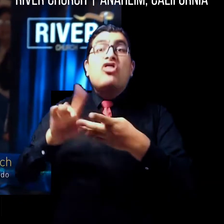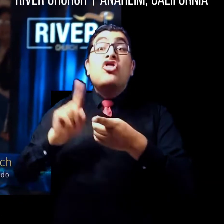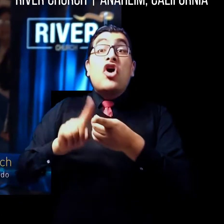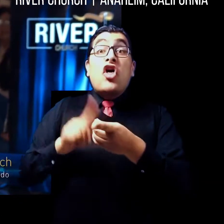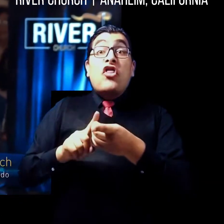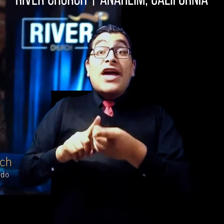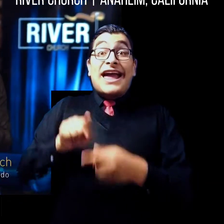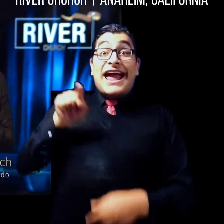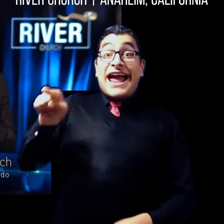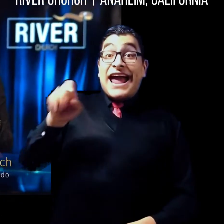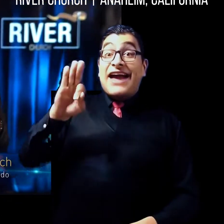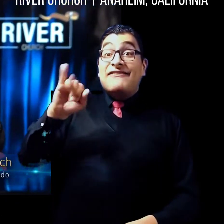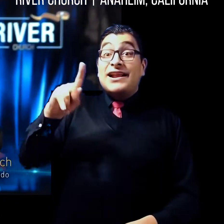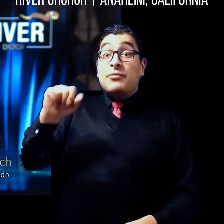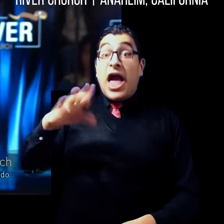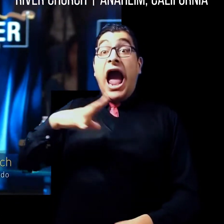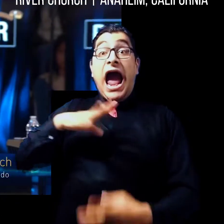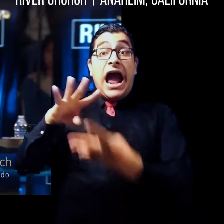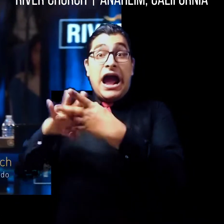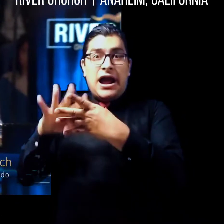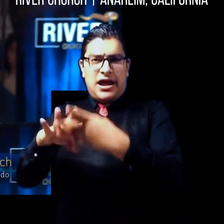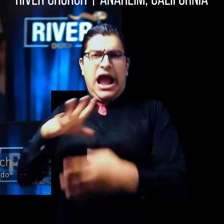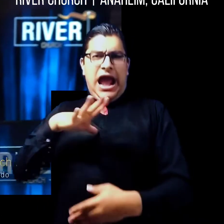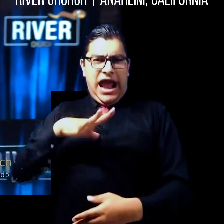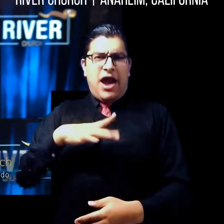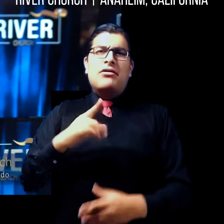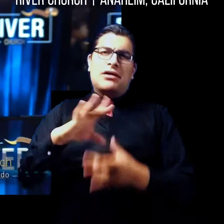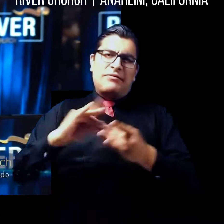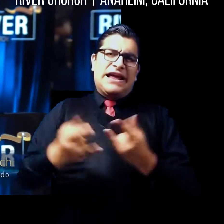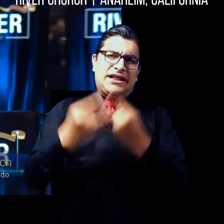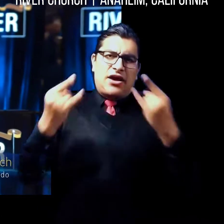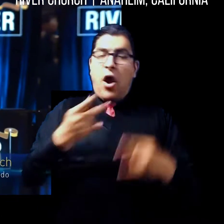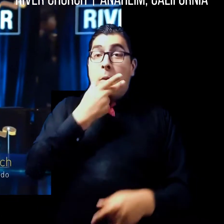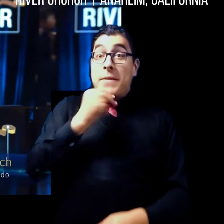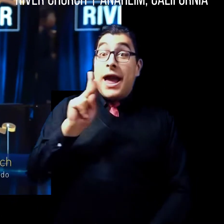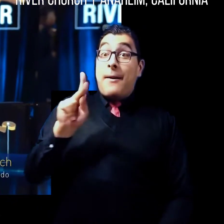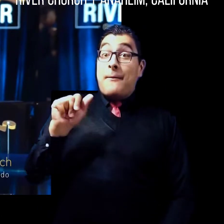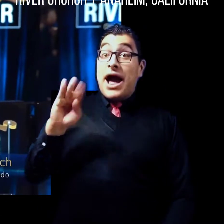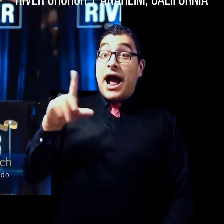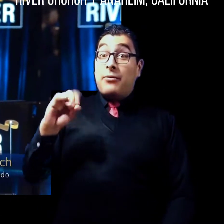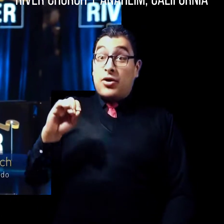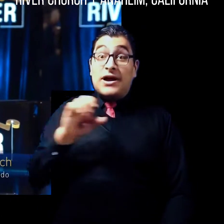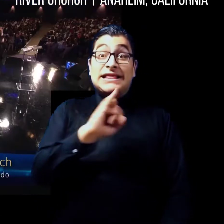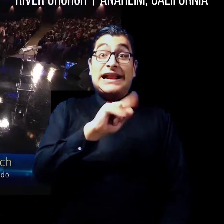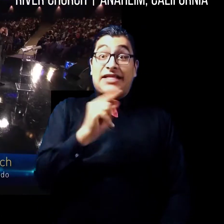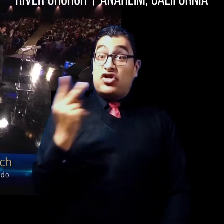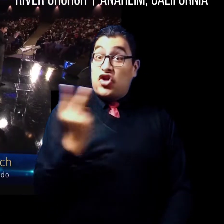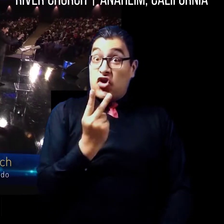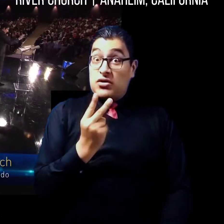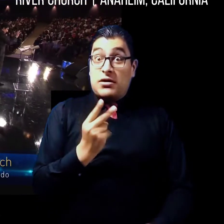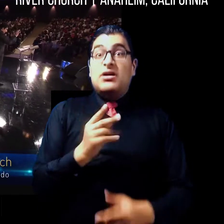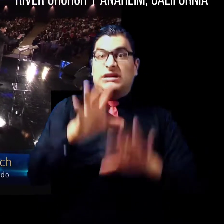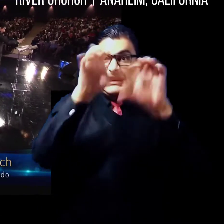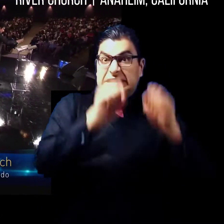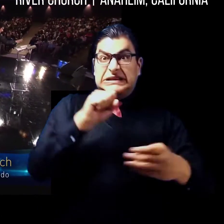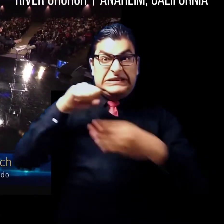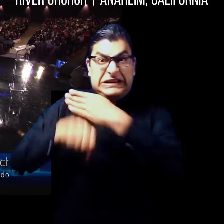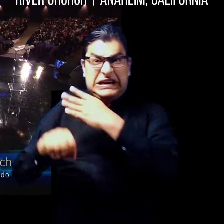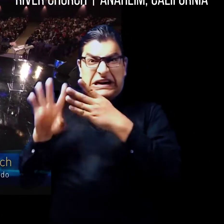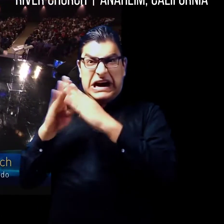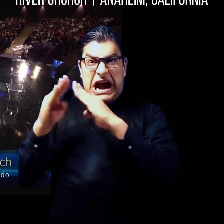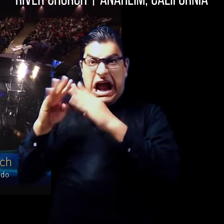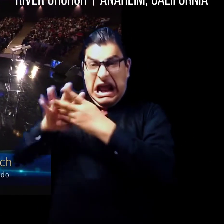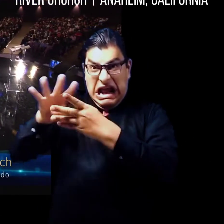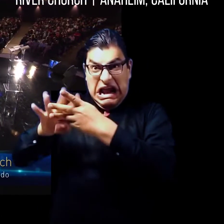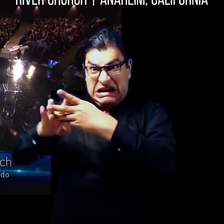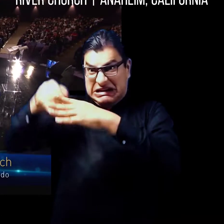Filipos. Hay un episodio donde Pablo y Silas están en una celda, en lo más profundo de la celda, en la parte más baja, dicen